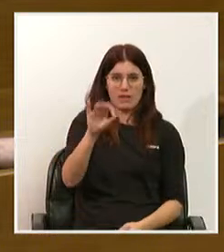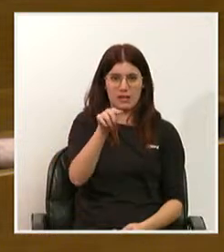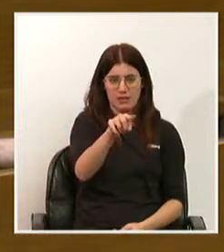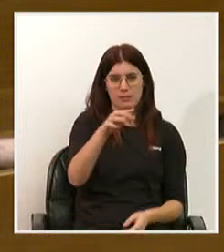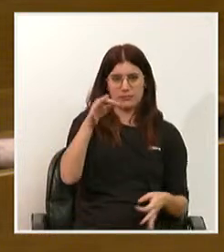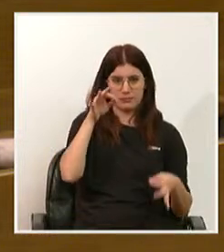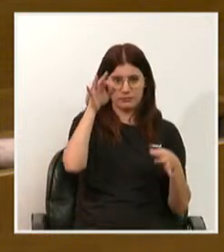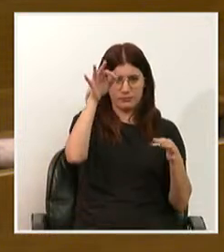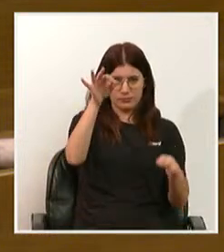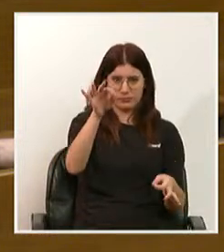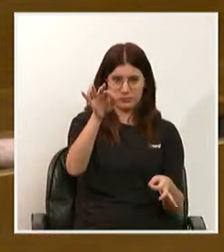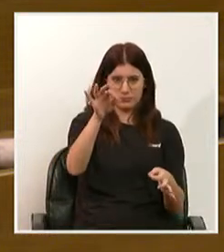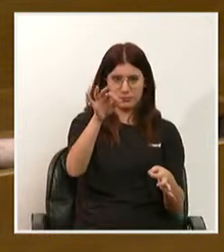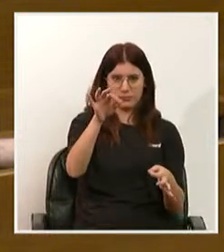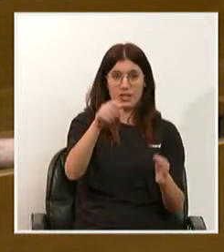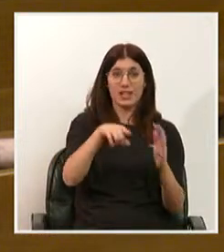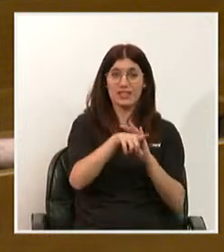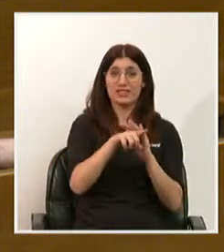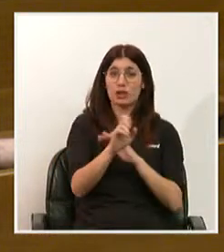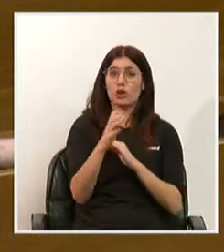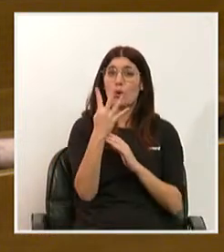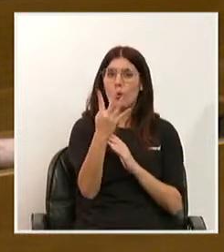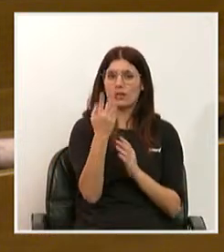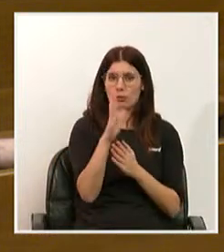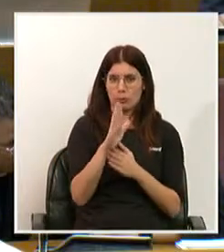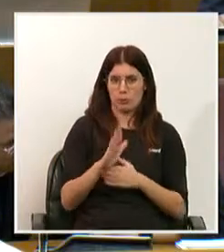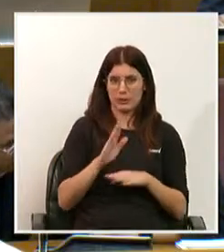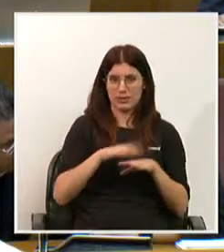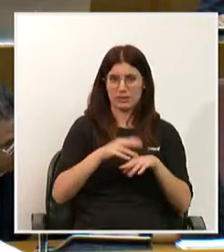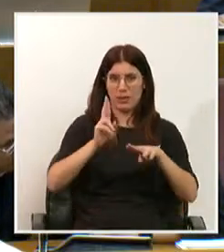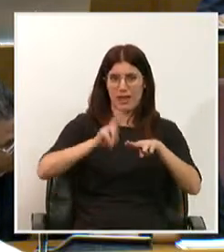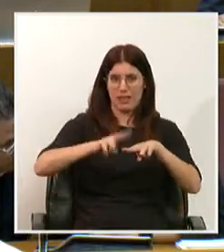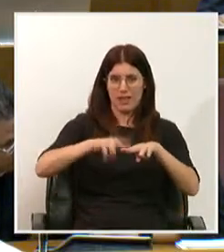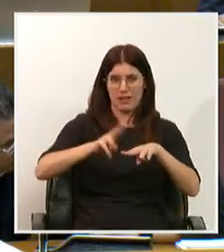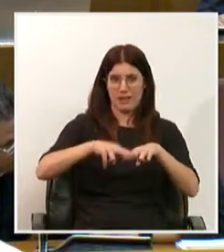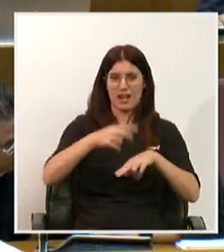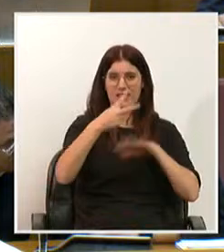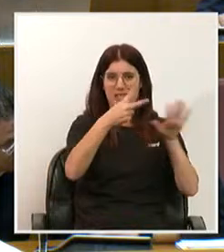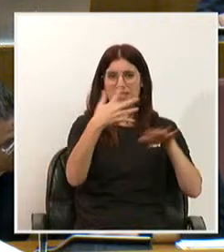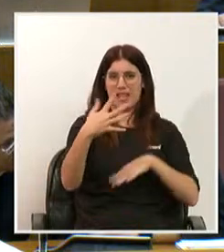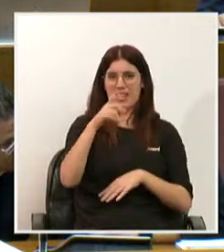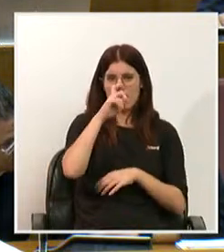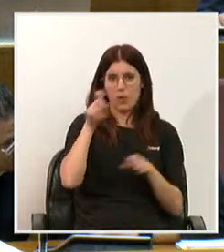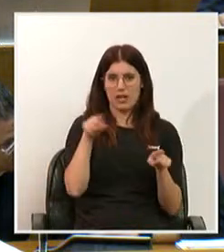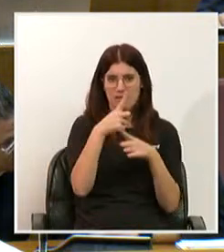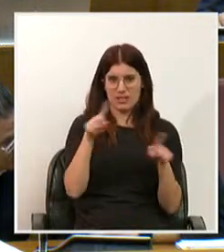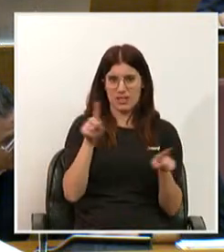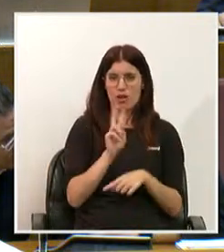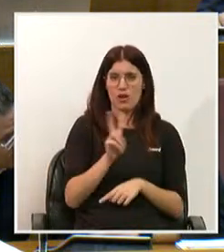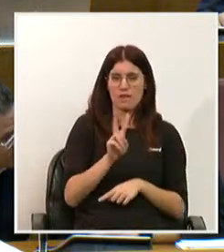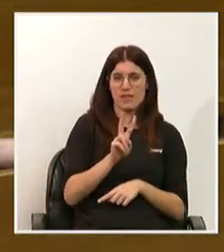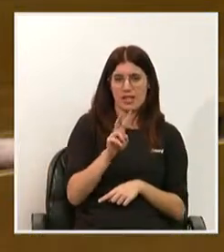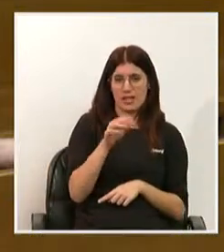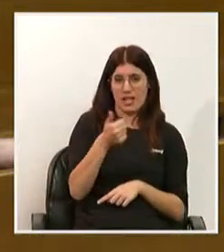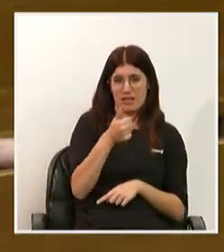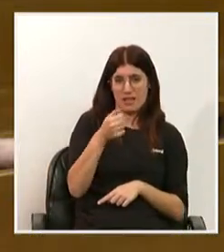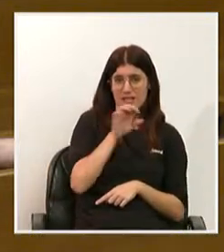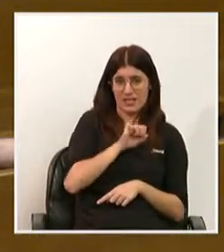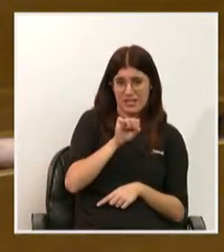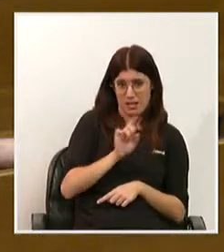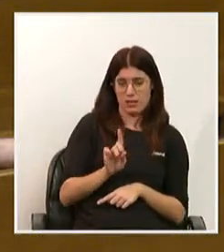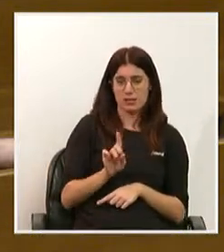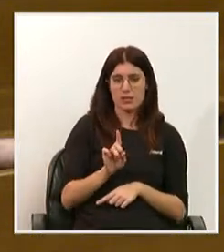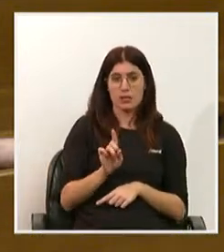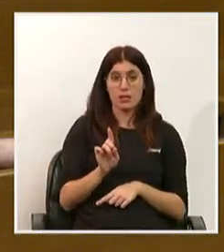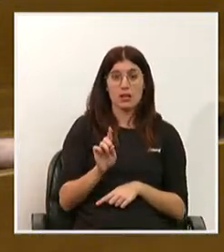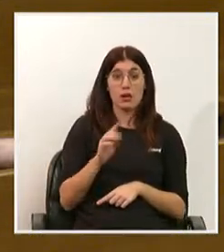van portar a cu propes para celebrar el aniversar de Andrés cu